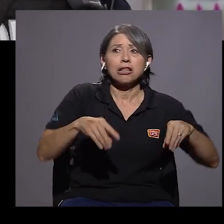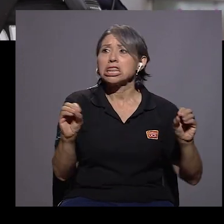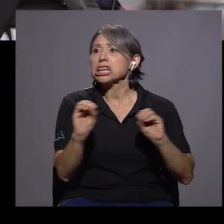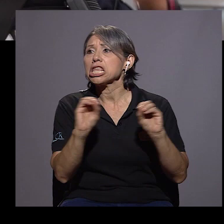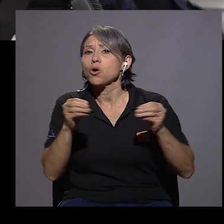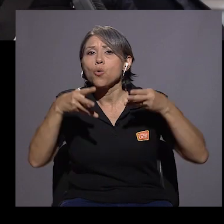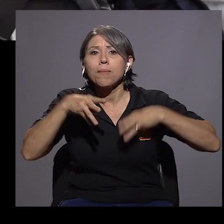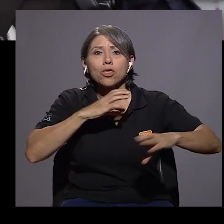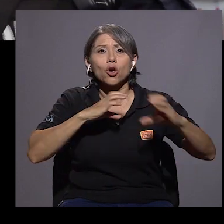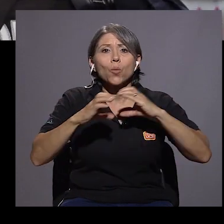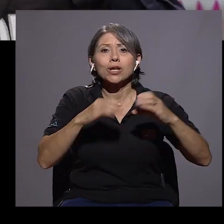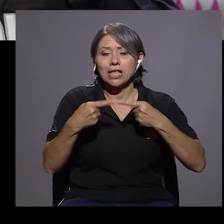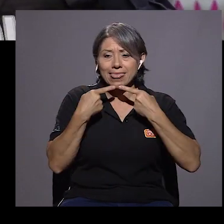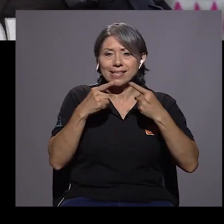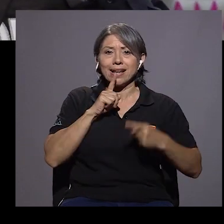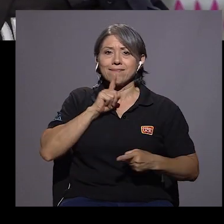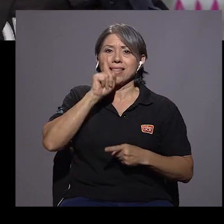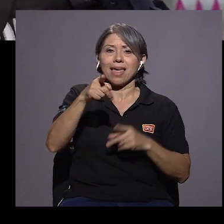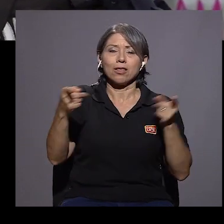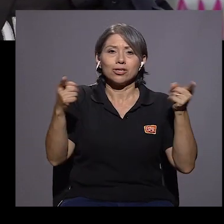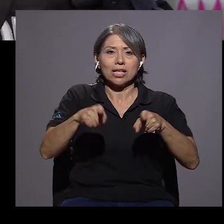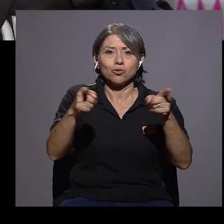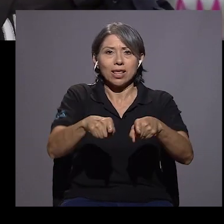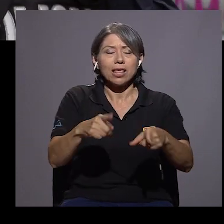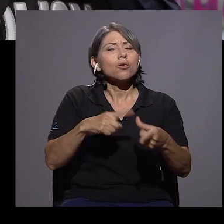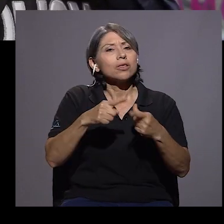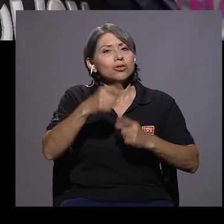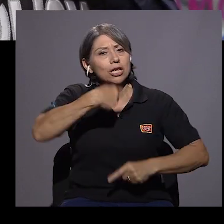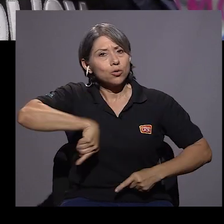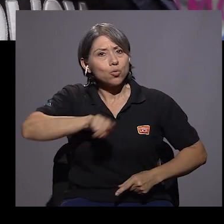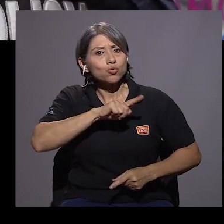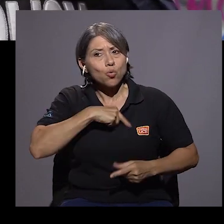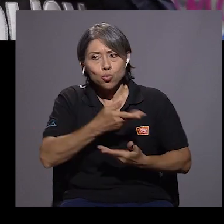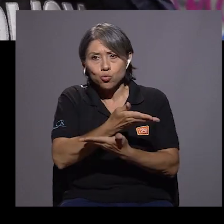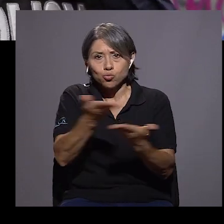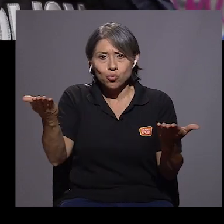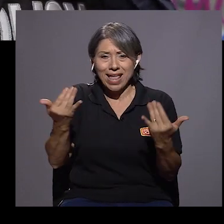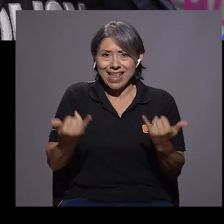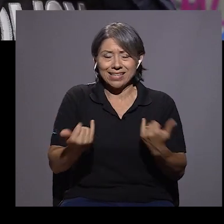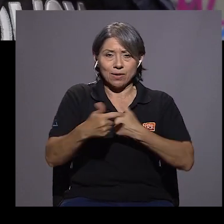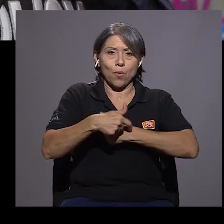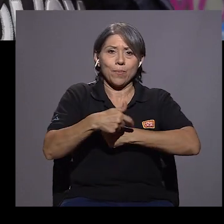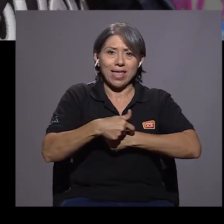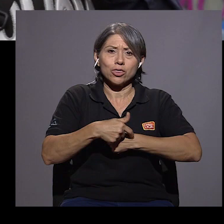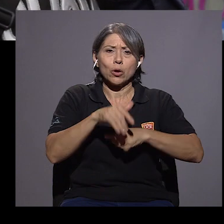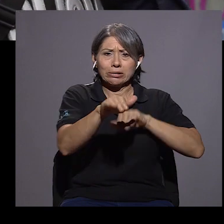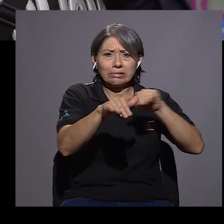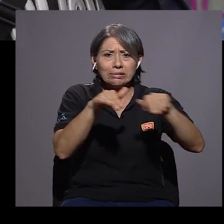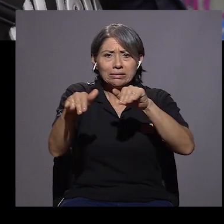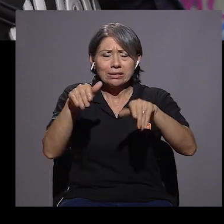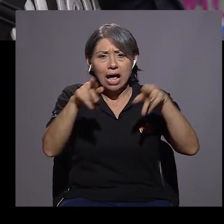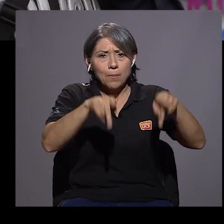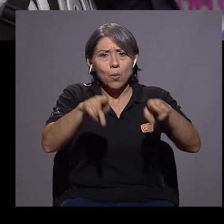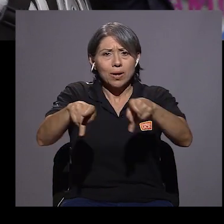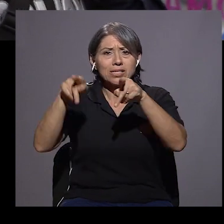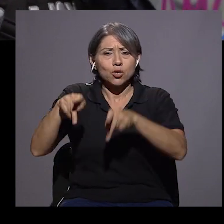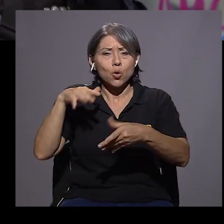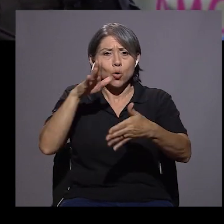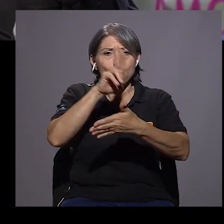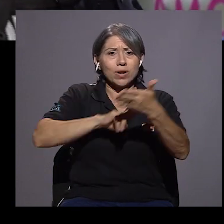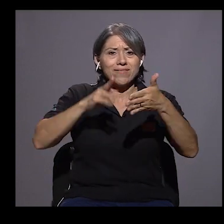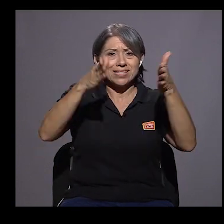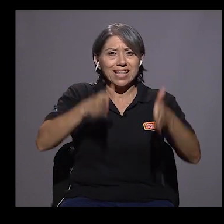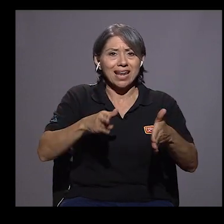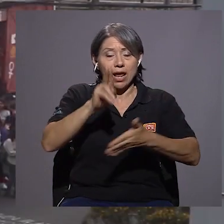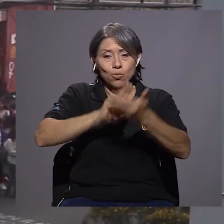medio de comunicación se animaba a decir la verdad de lo que estaba sucediendo. Entonces nosotras y nosotros estamos en este momento convocando a la población